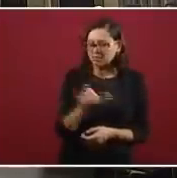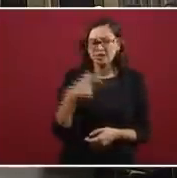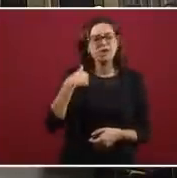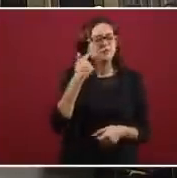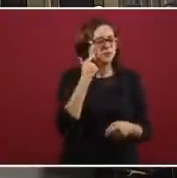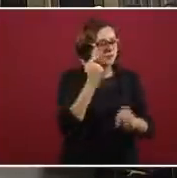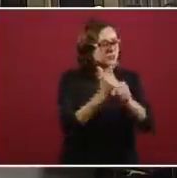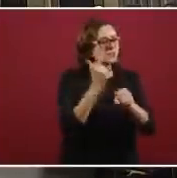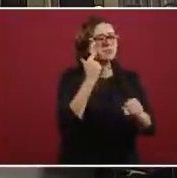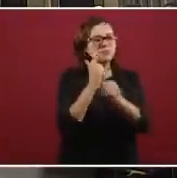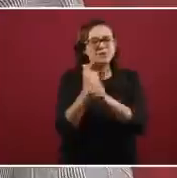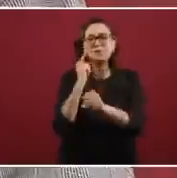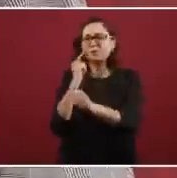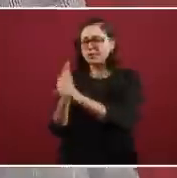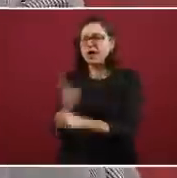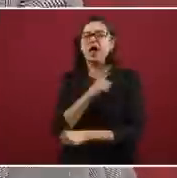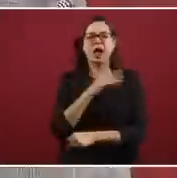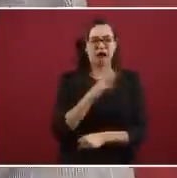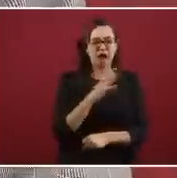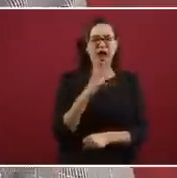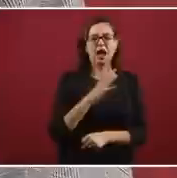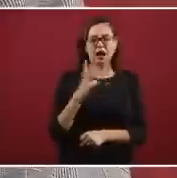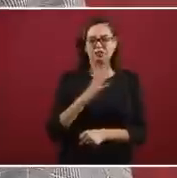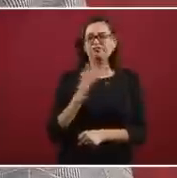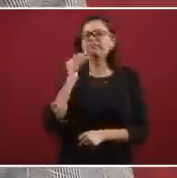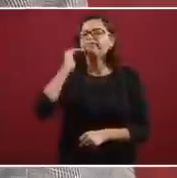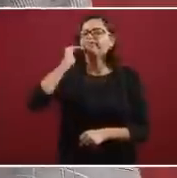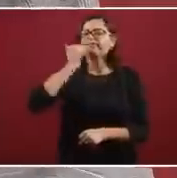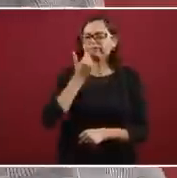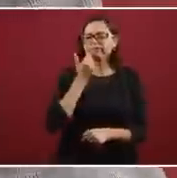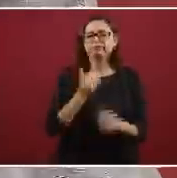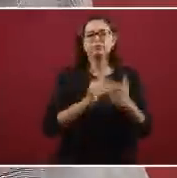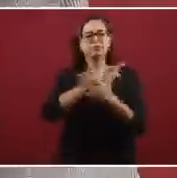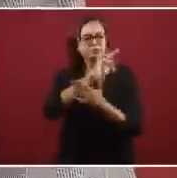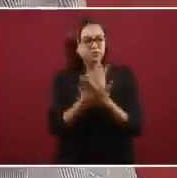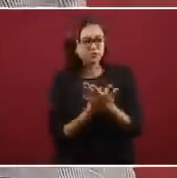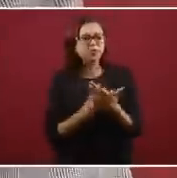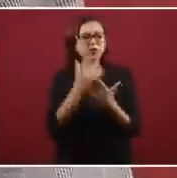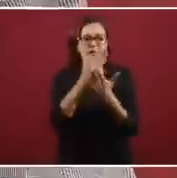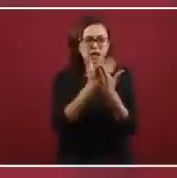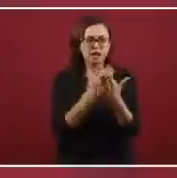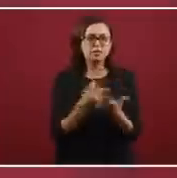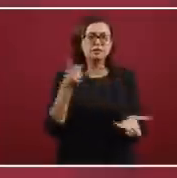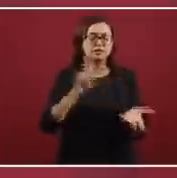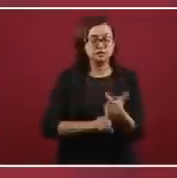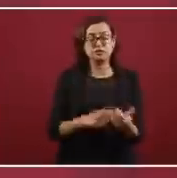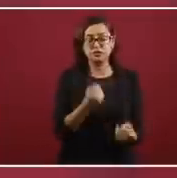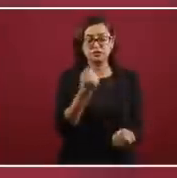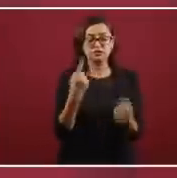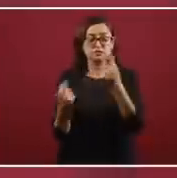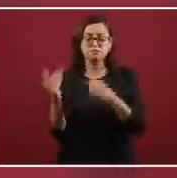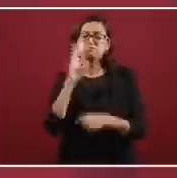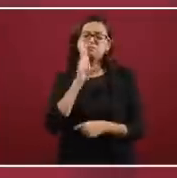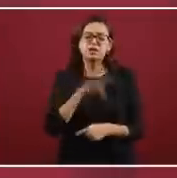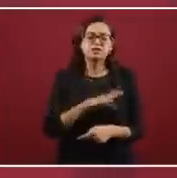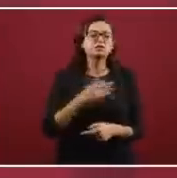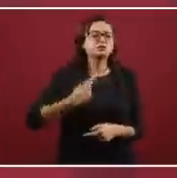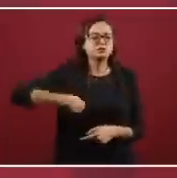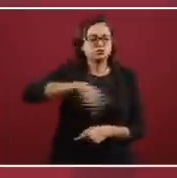bien localizados, el tipo de irregularidades de los programas y hemos estado